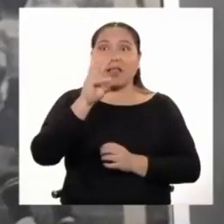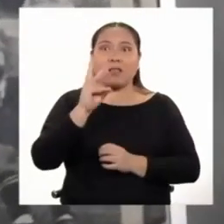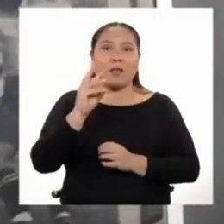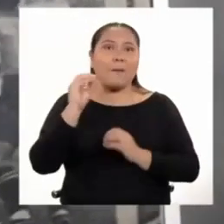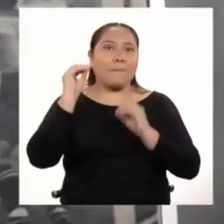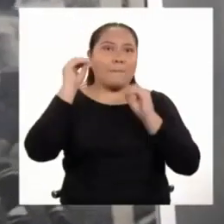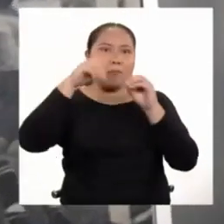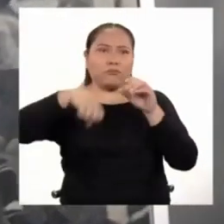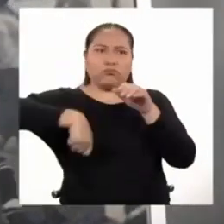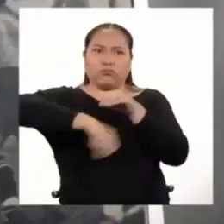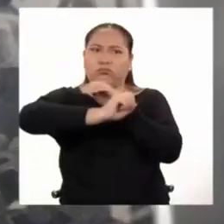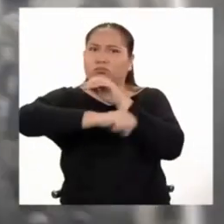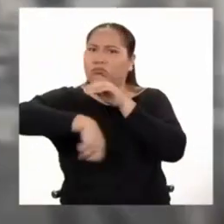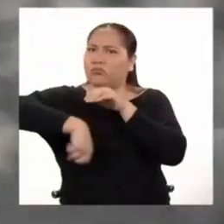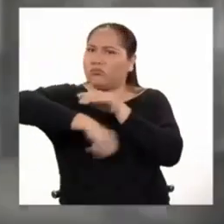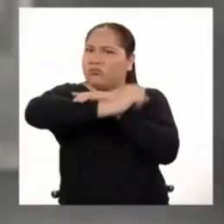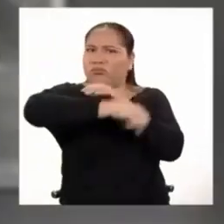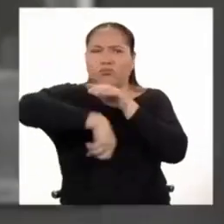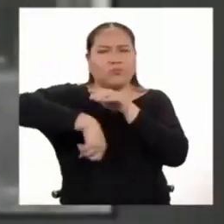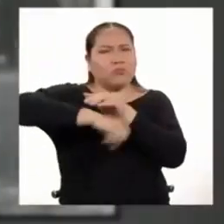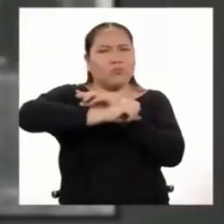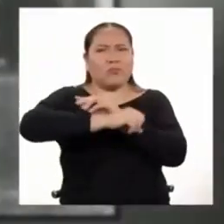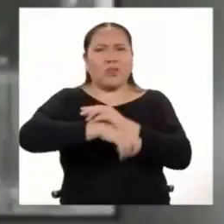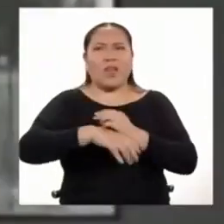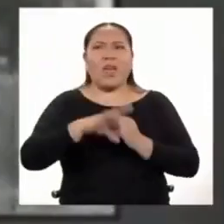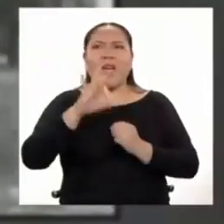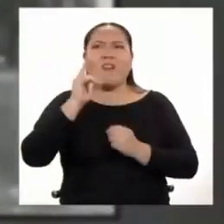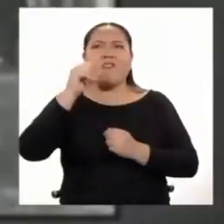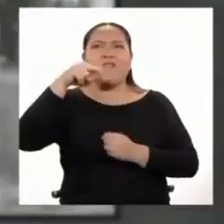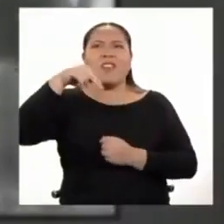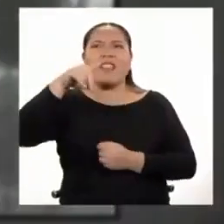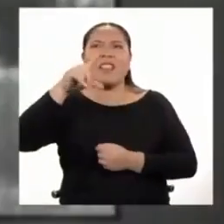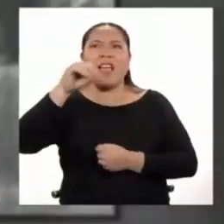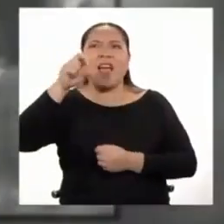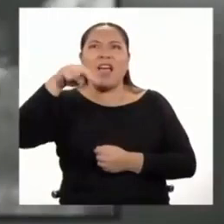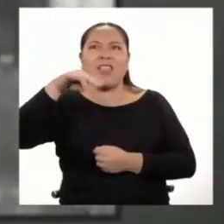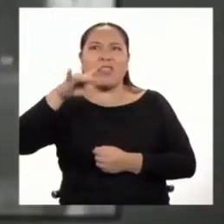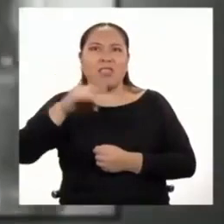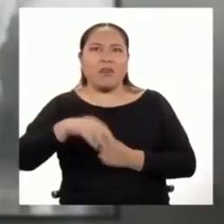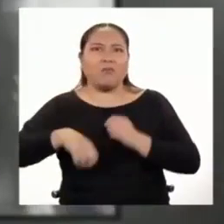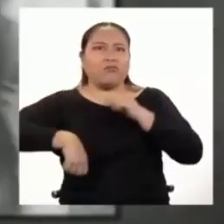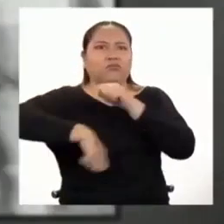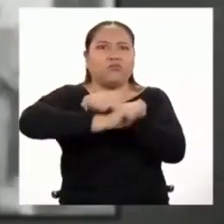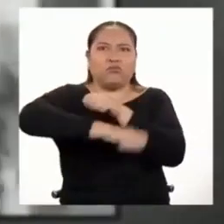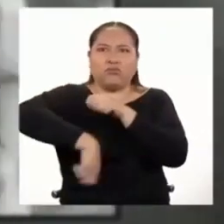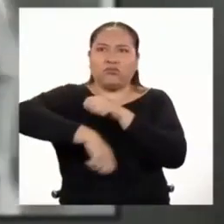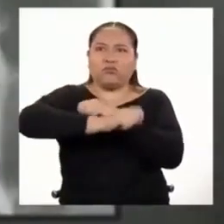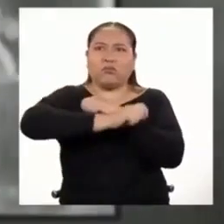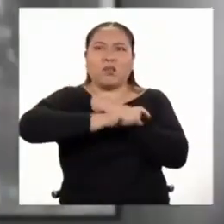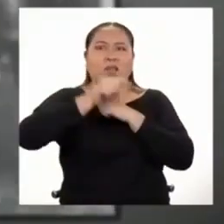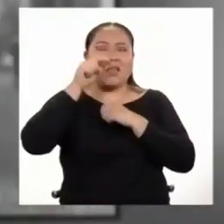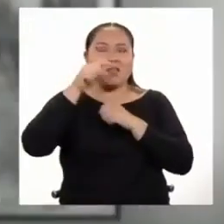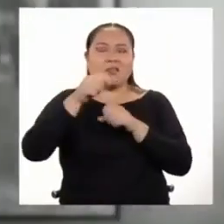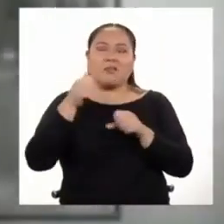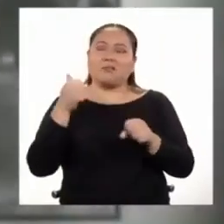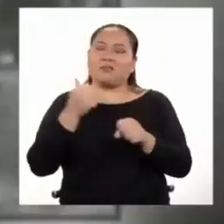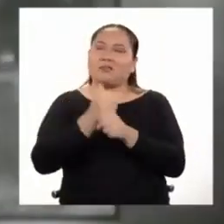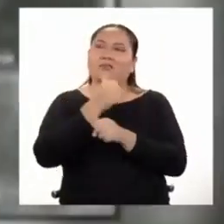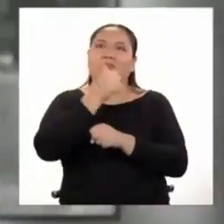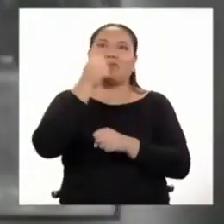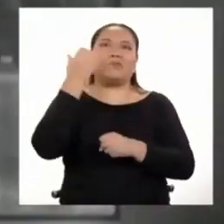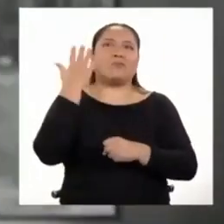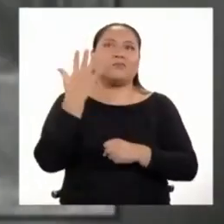goles, le anota a Finlandia un par de goles, es un jugador de selección y de equipo, ¿no?